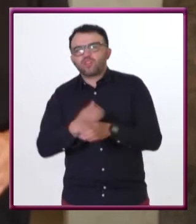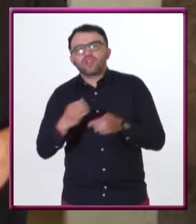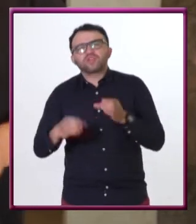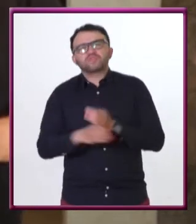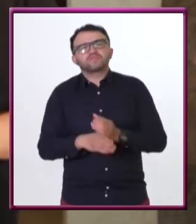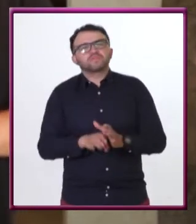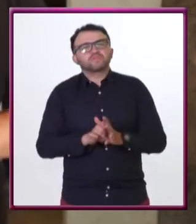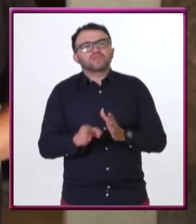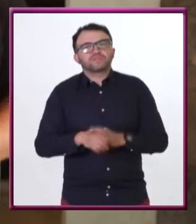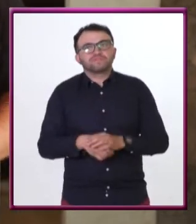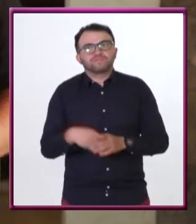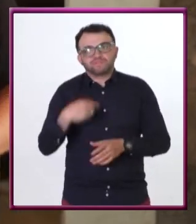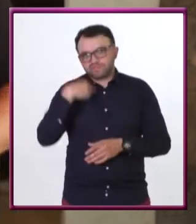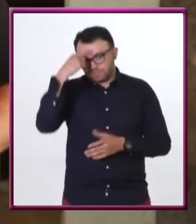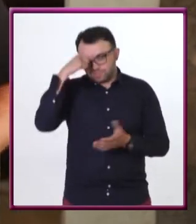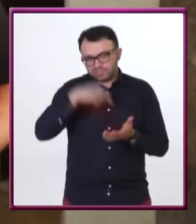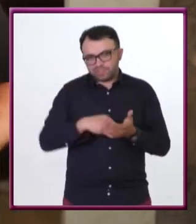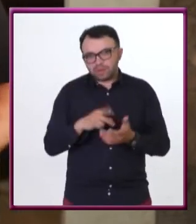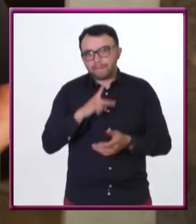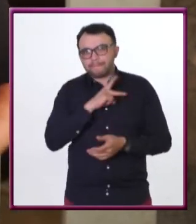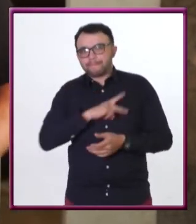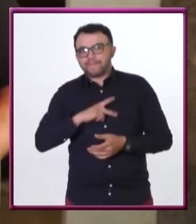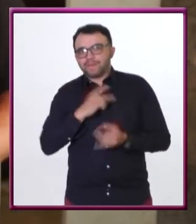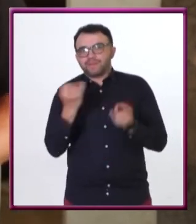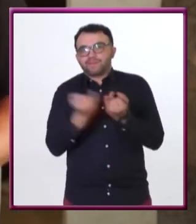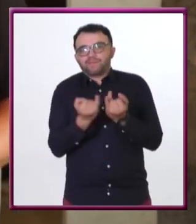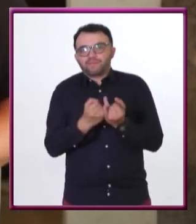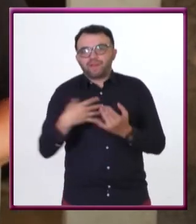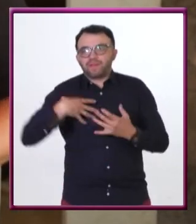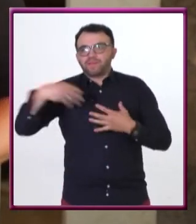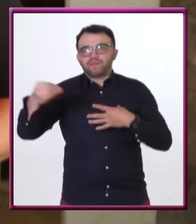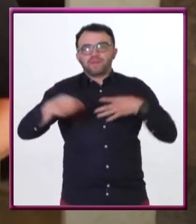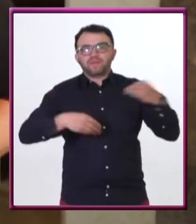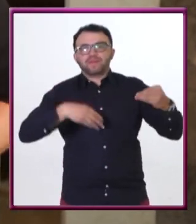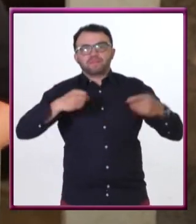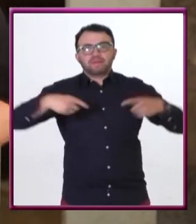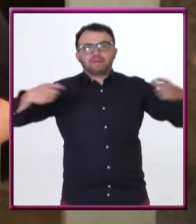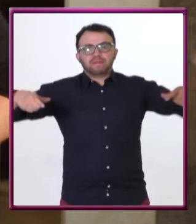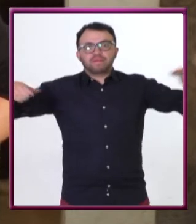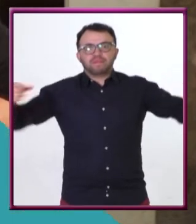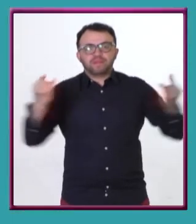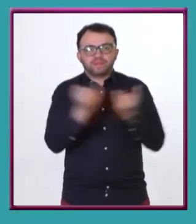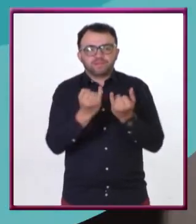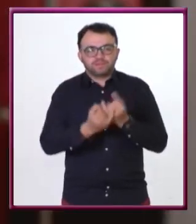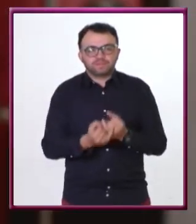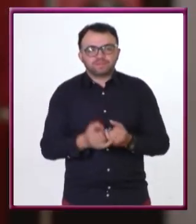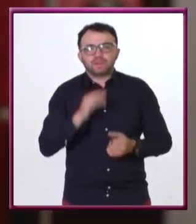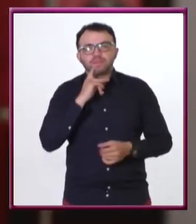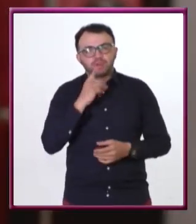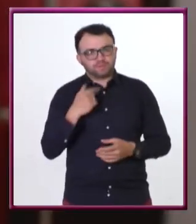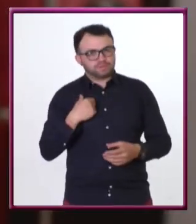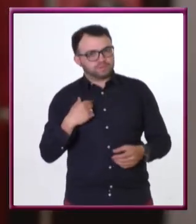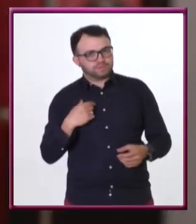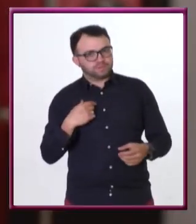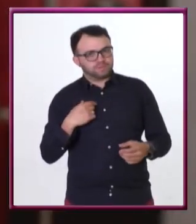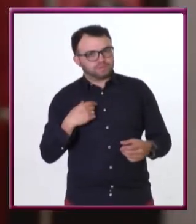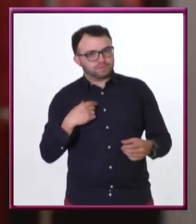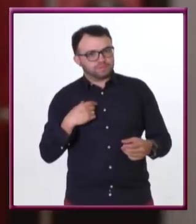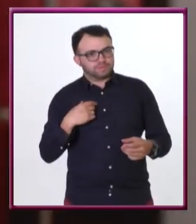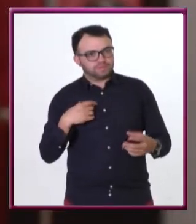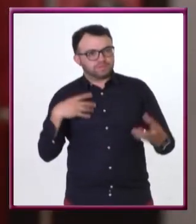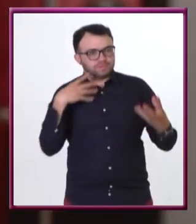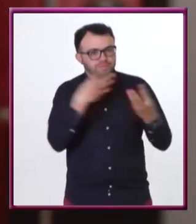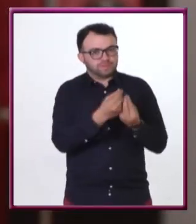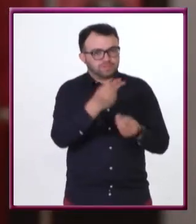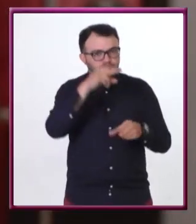progresión geométrica, pero mejor vamos con nuestro amigo a que nos explique esas relaciones matemáticas. Regresamos de nuevo en Jóvenes en TV